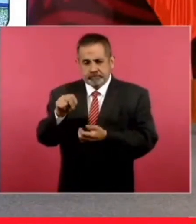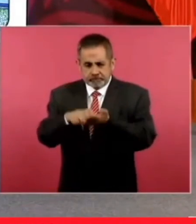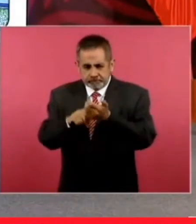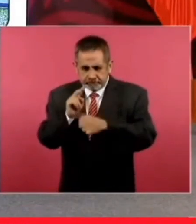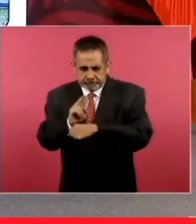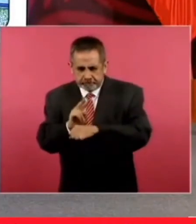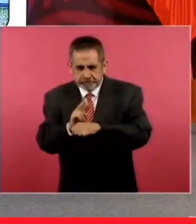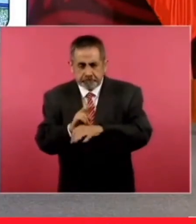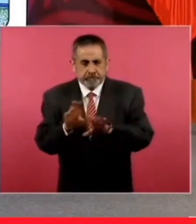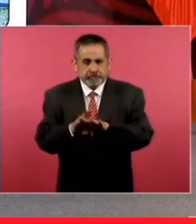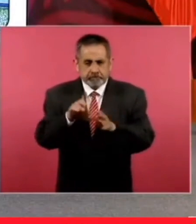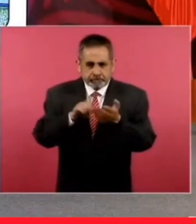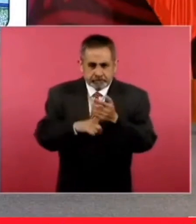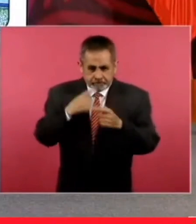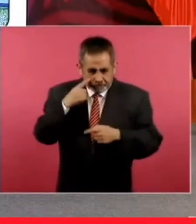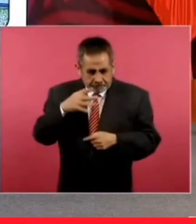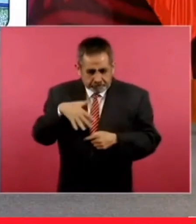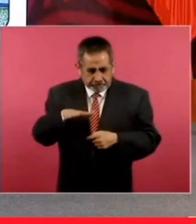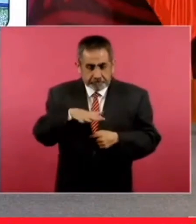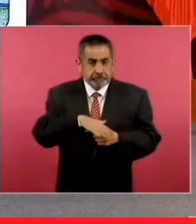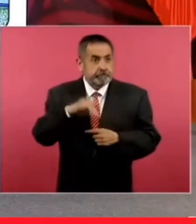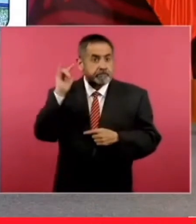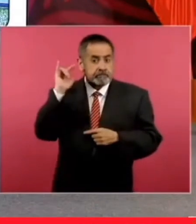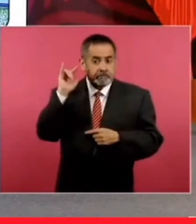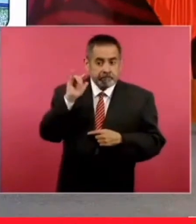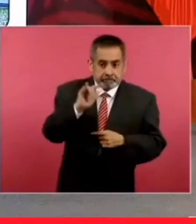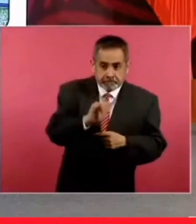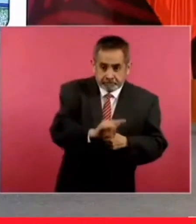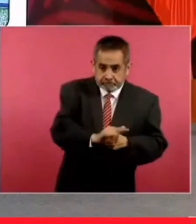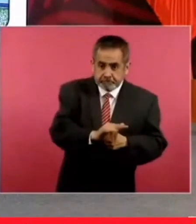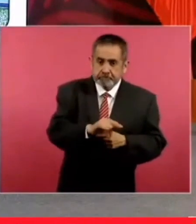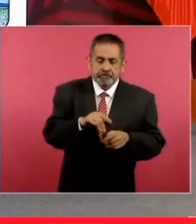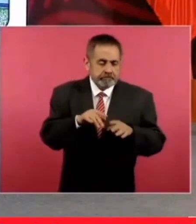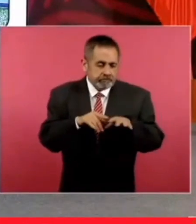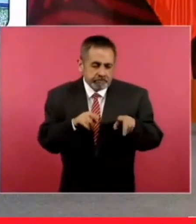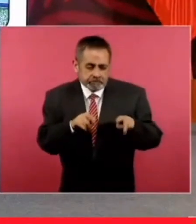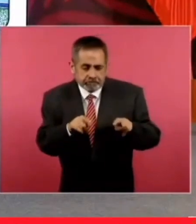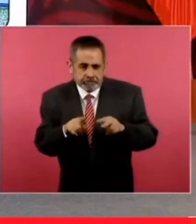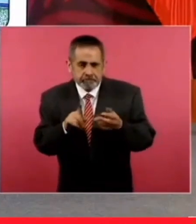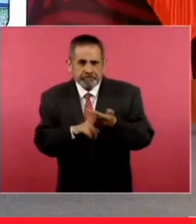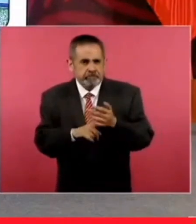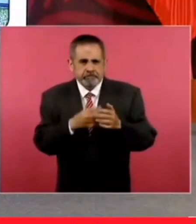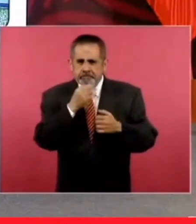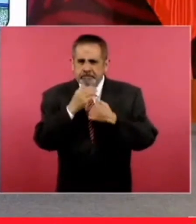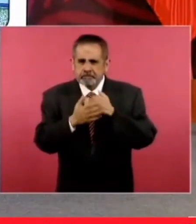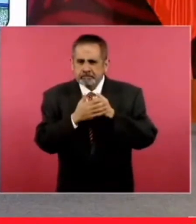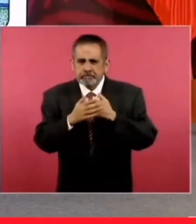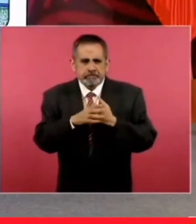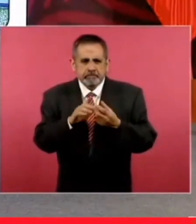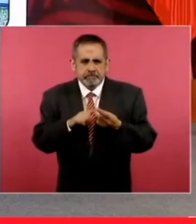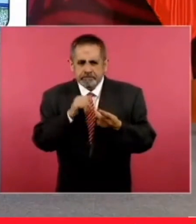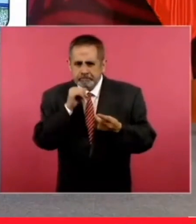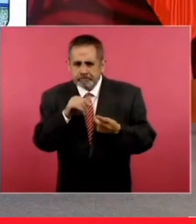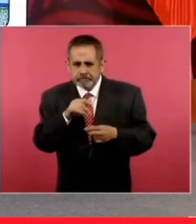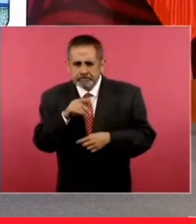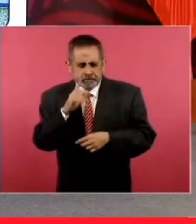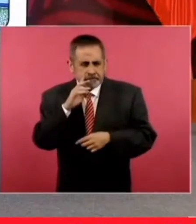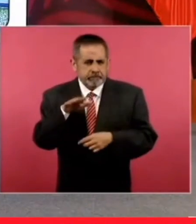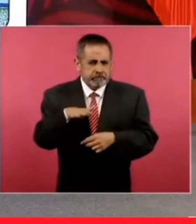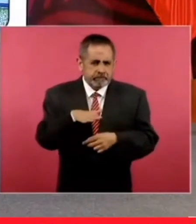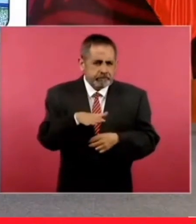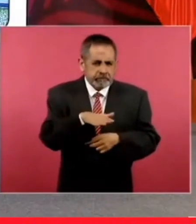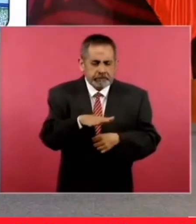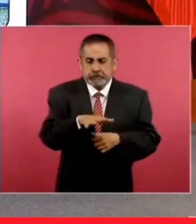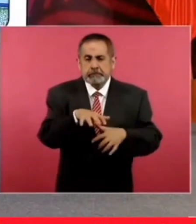el seguimiento a una traza de de una aeronave no y no no este que no había dado su su reporte una tasa